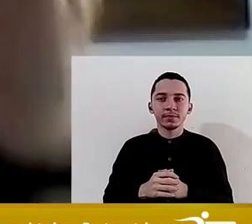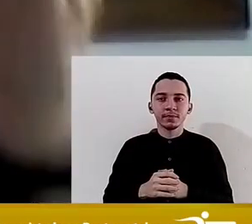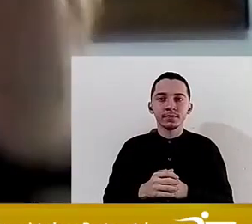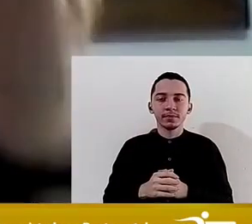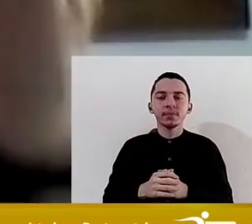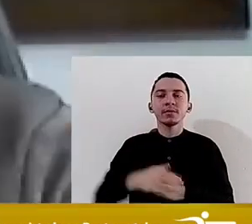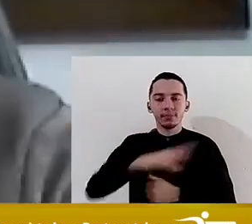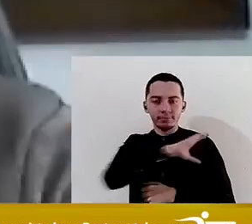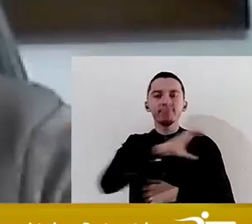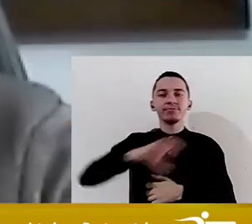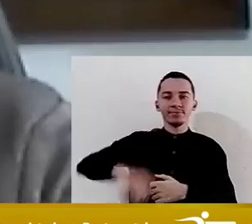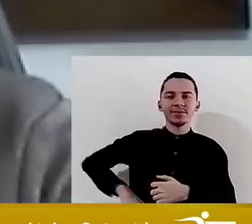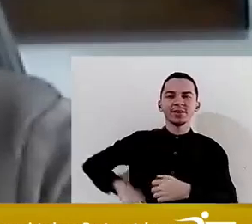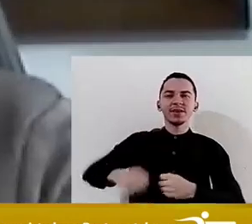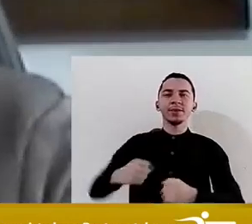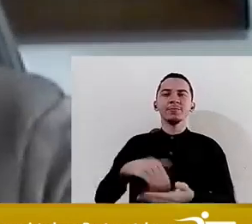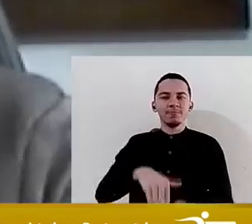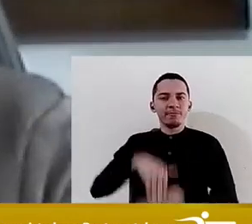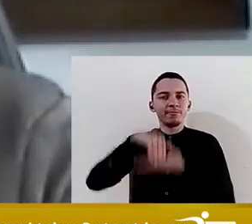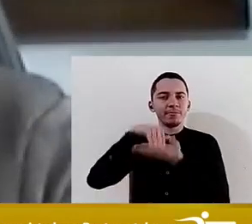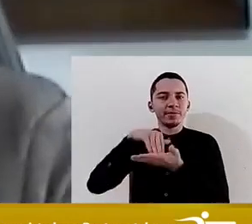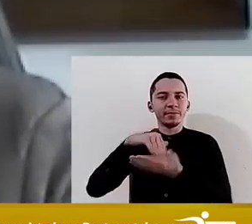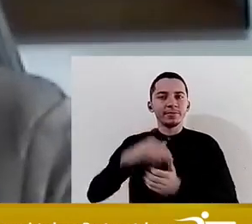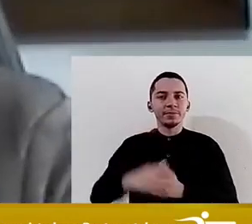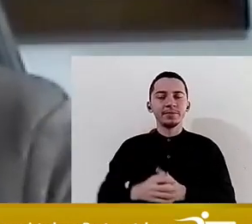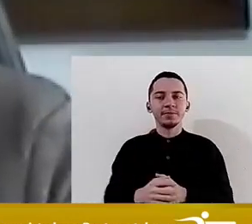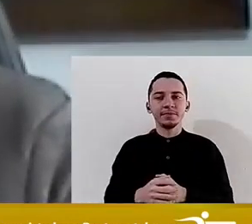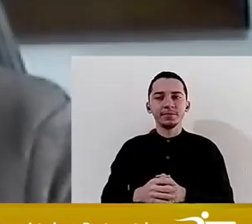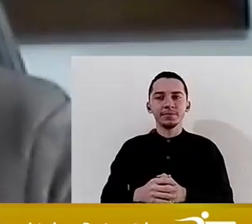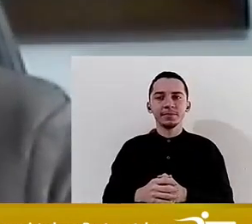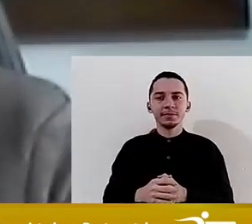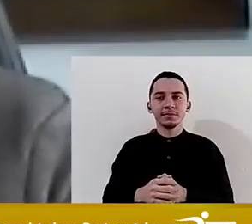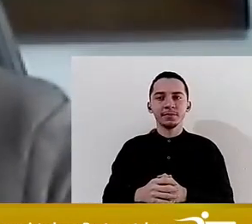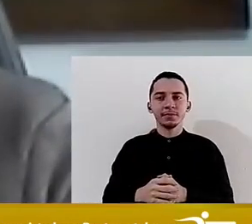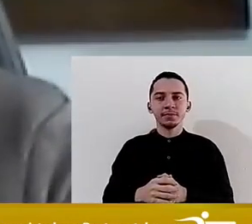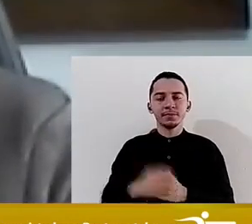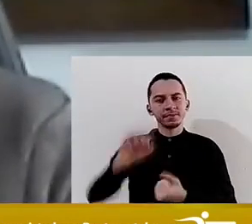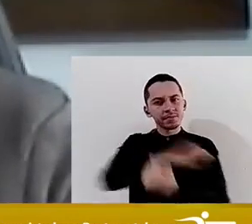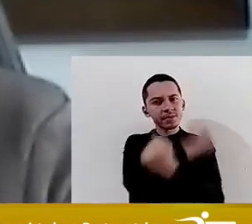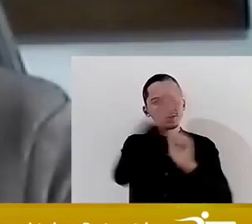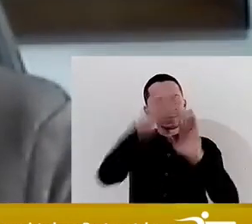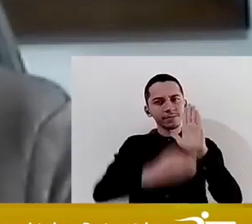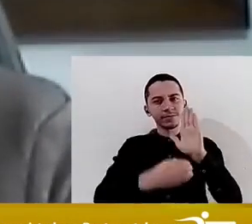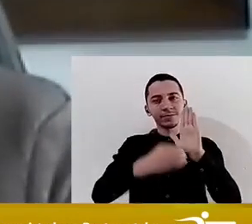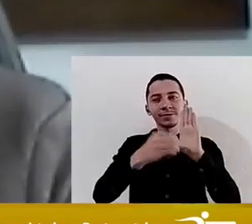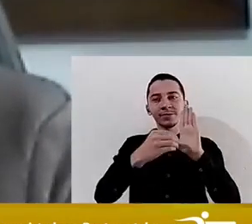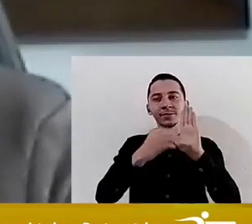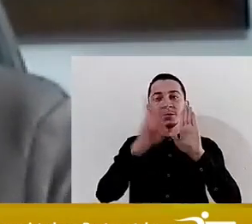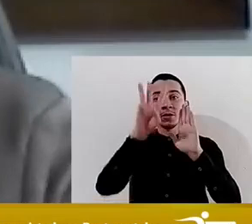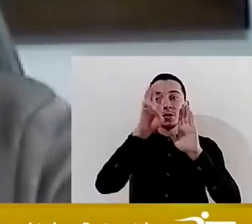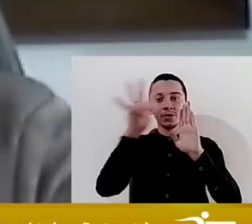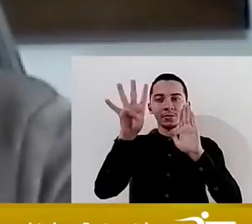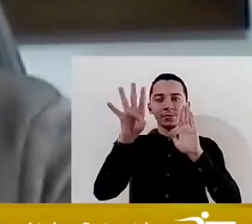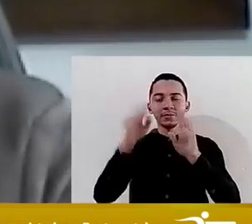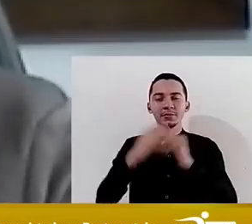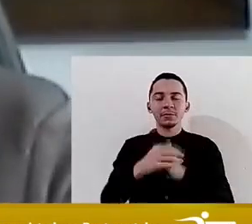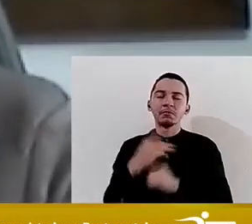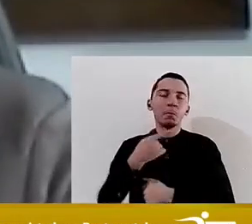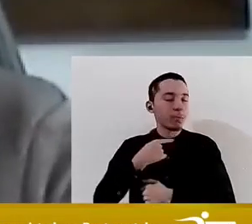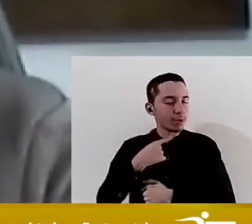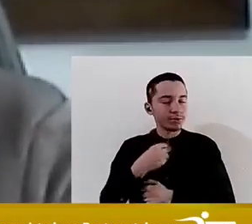firmes. A mí me gusta mucho ese Salmo 84. Dice,